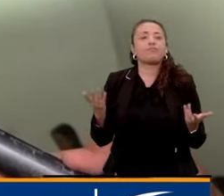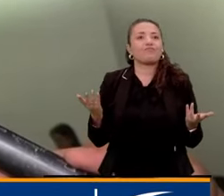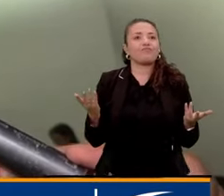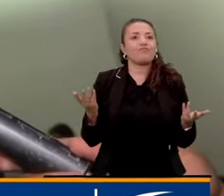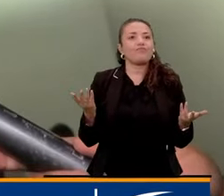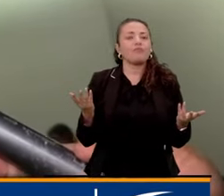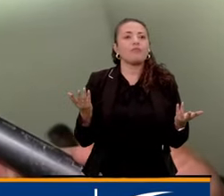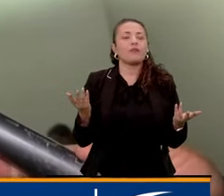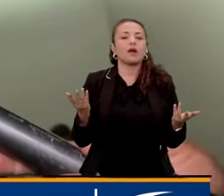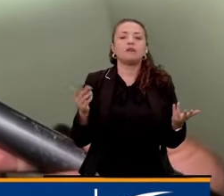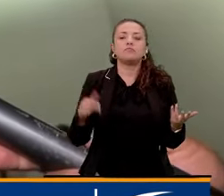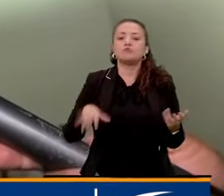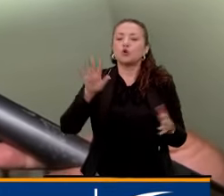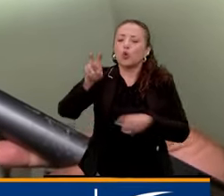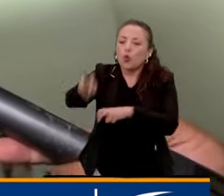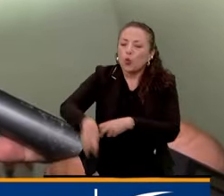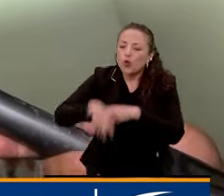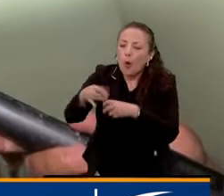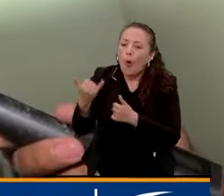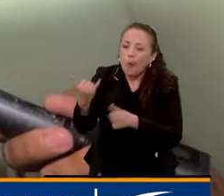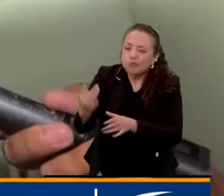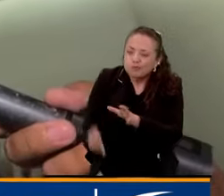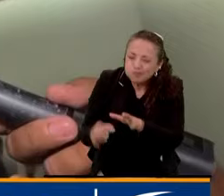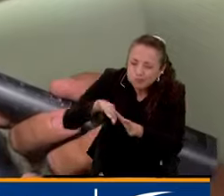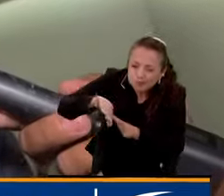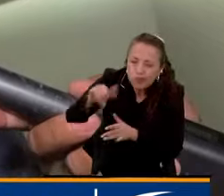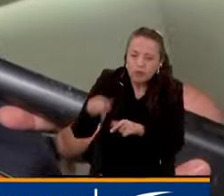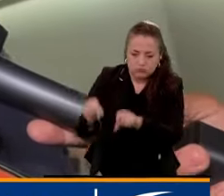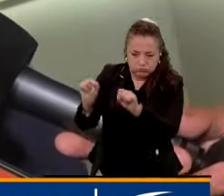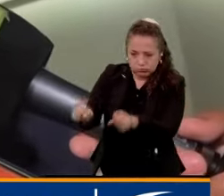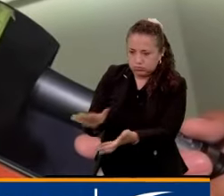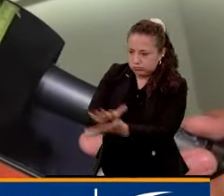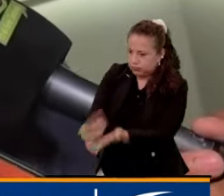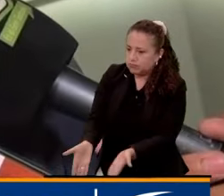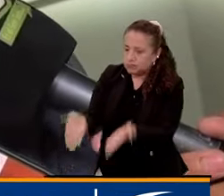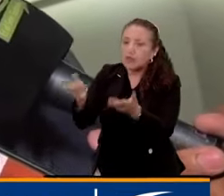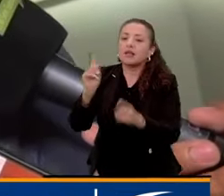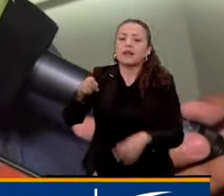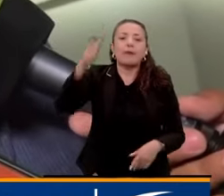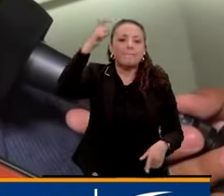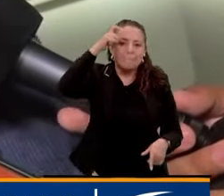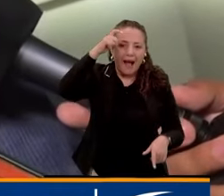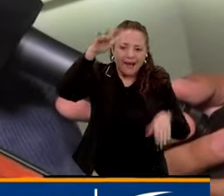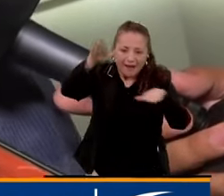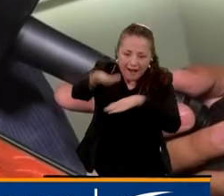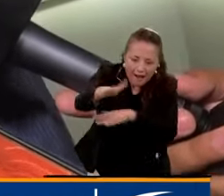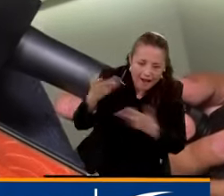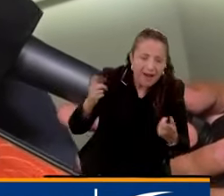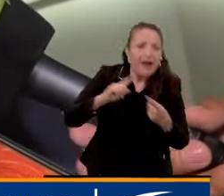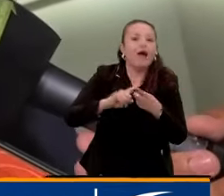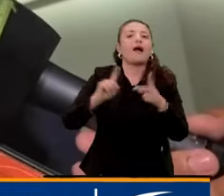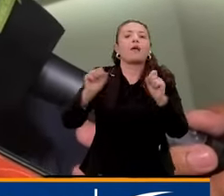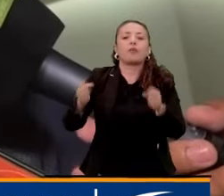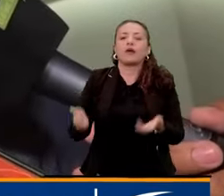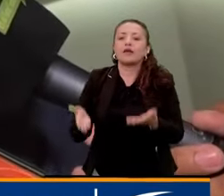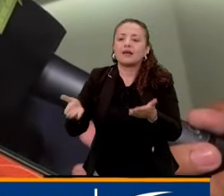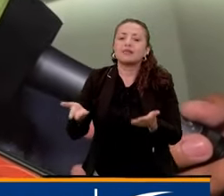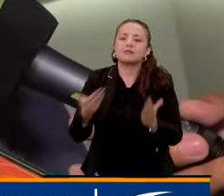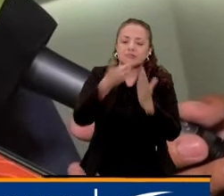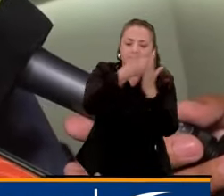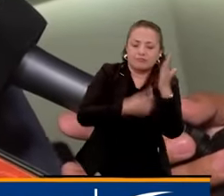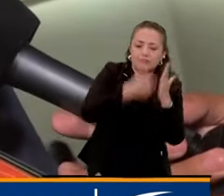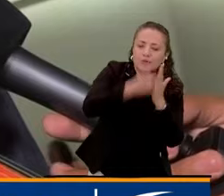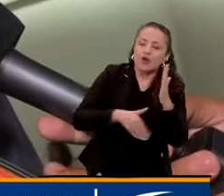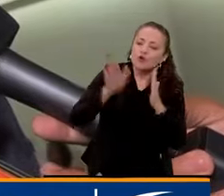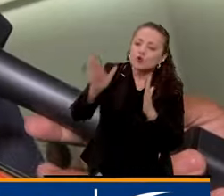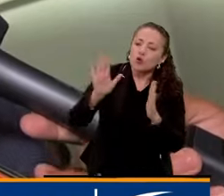mantener los cultivos que tienen que les permiten ya tener la bajita que les permiten tener la escritura de su